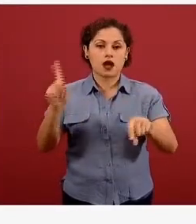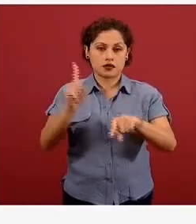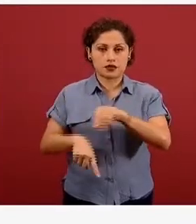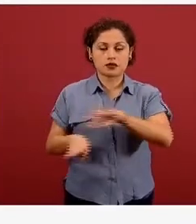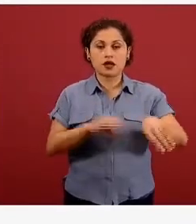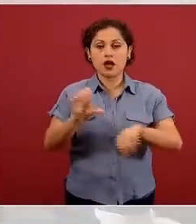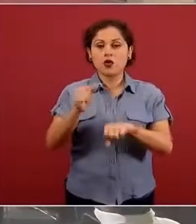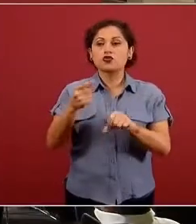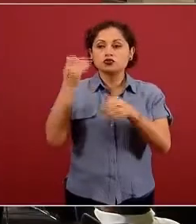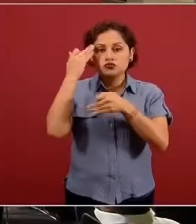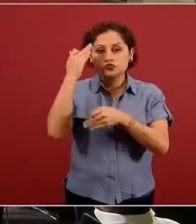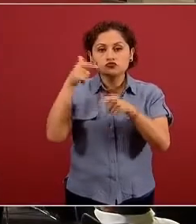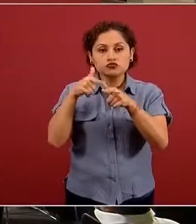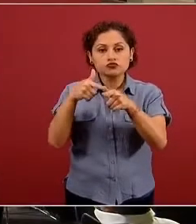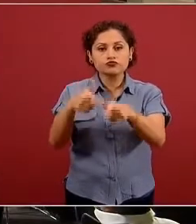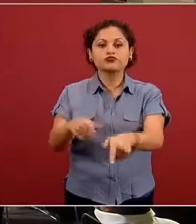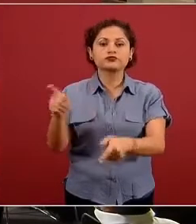inicio de los síntomas. La siguiente.